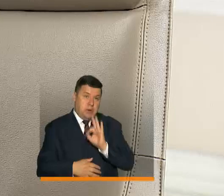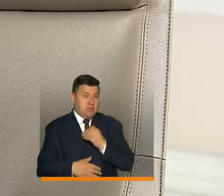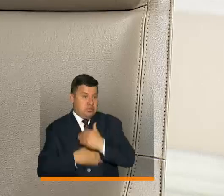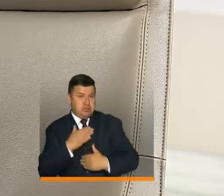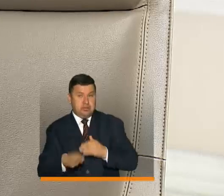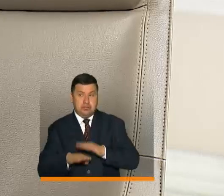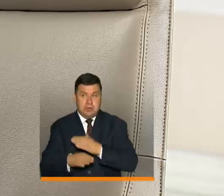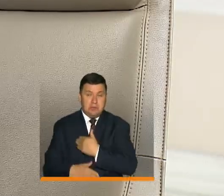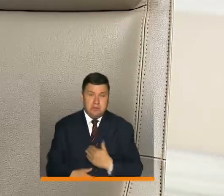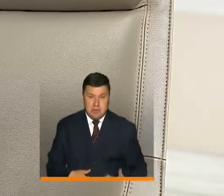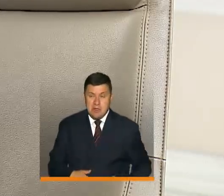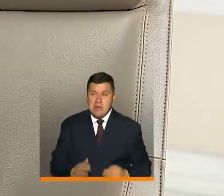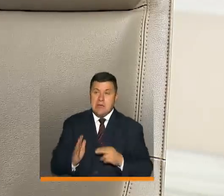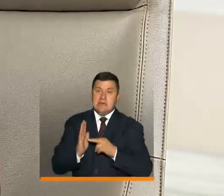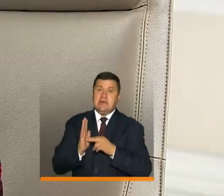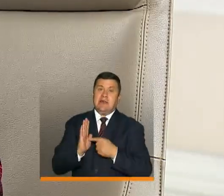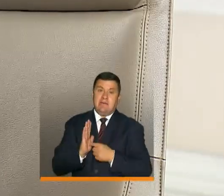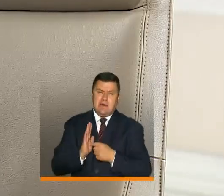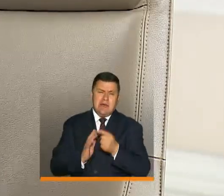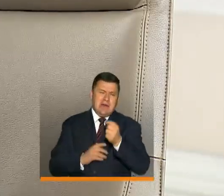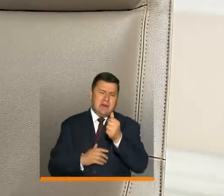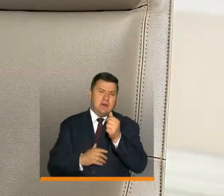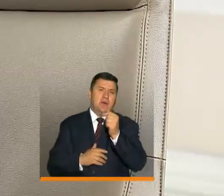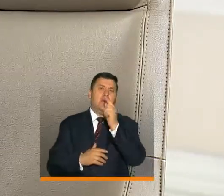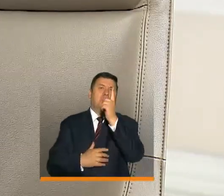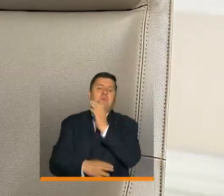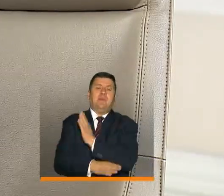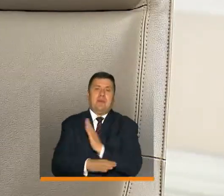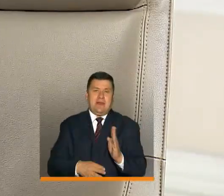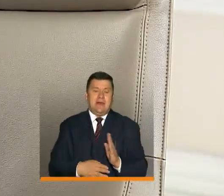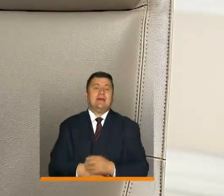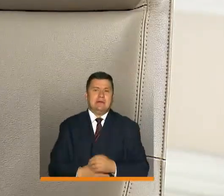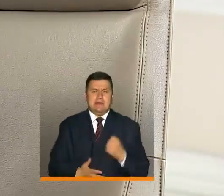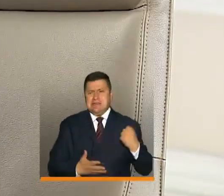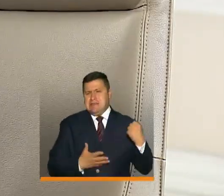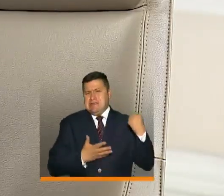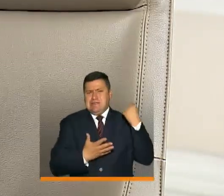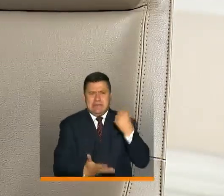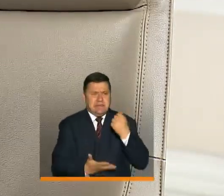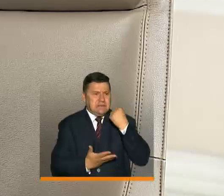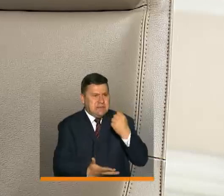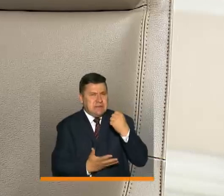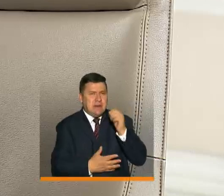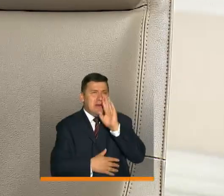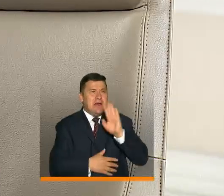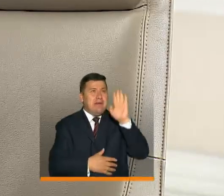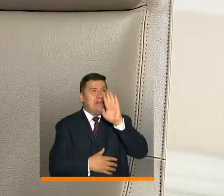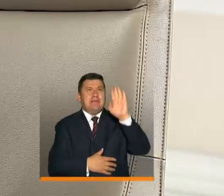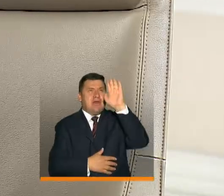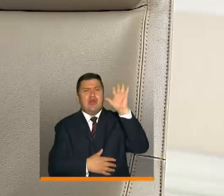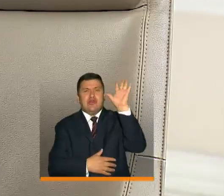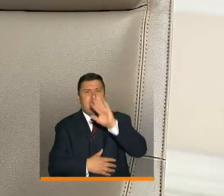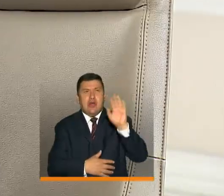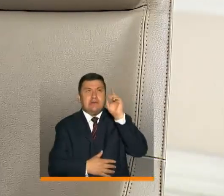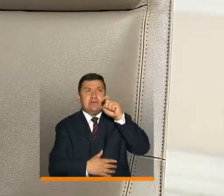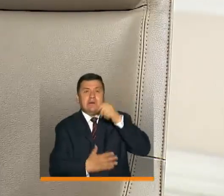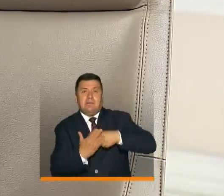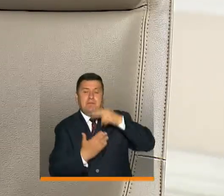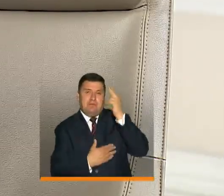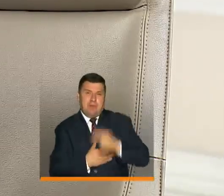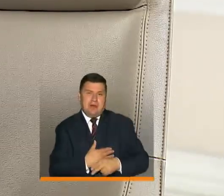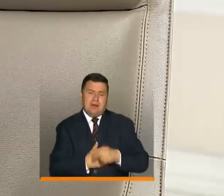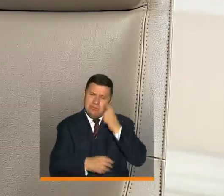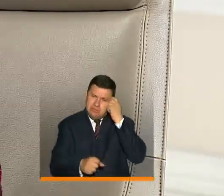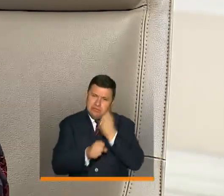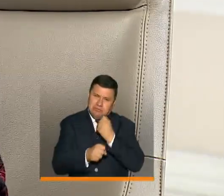avance, señor presidente, y eso significa casi más de un billón de pesos invertidos en todos los departamentos donde se desarrollan estos proyectos de